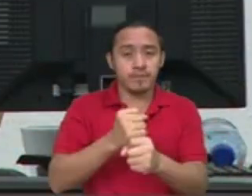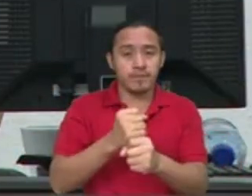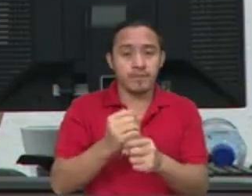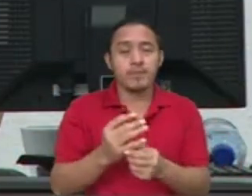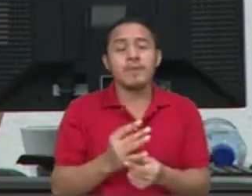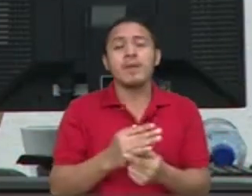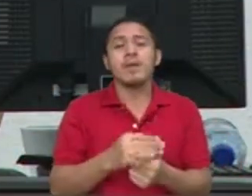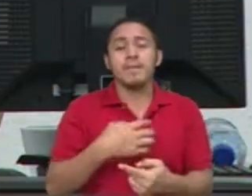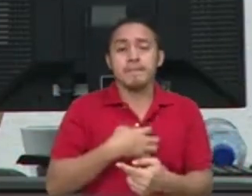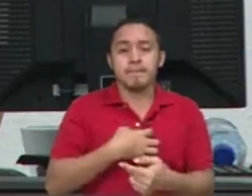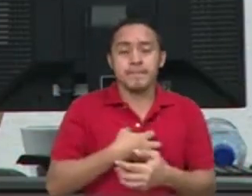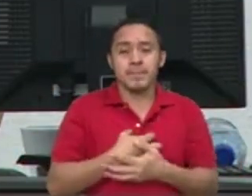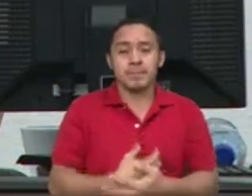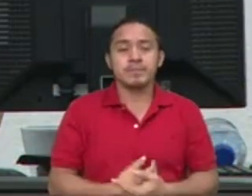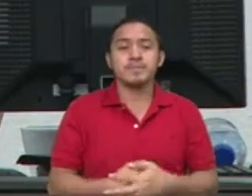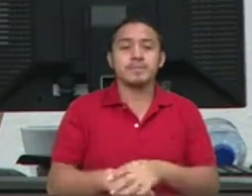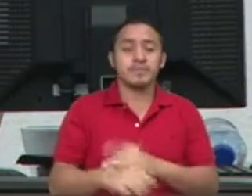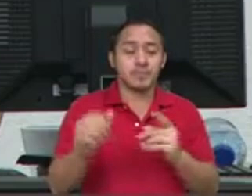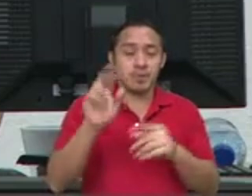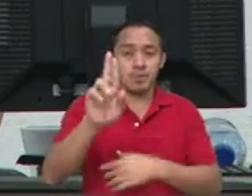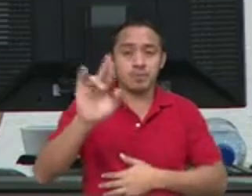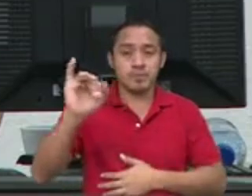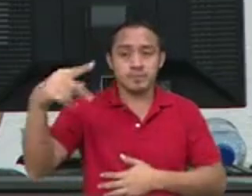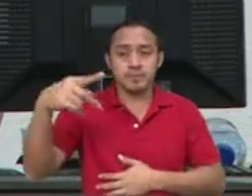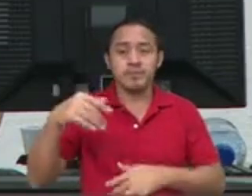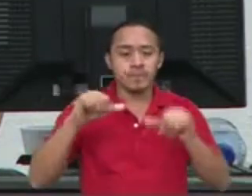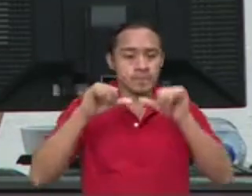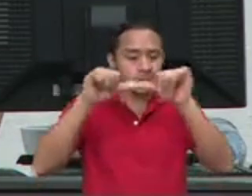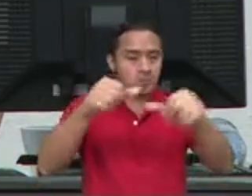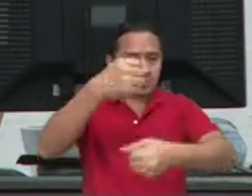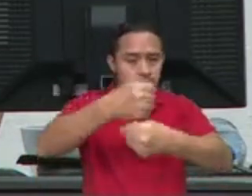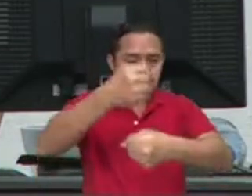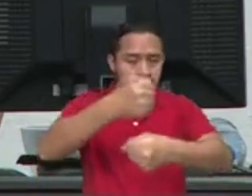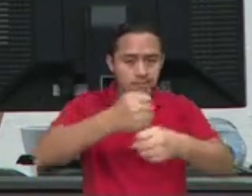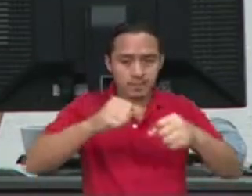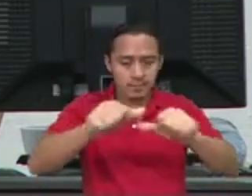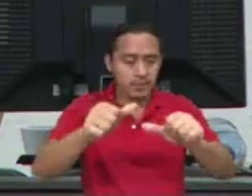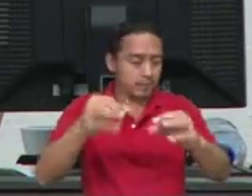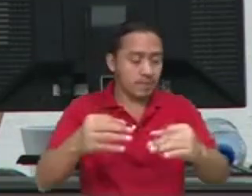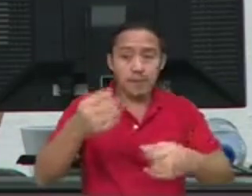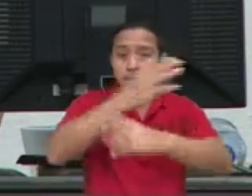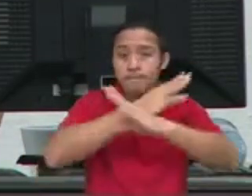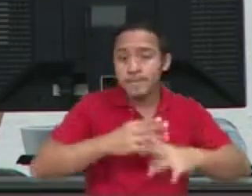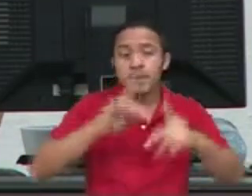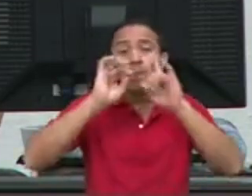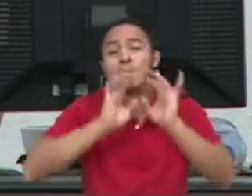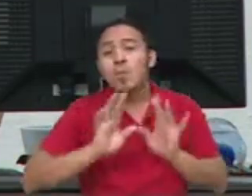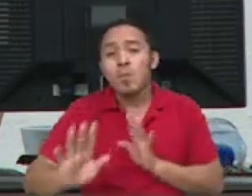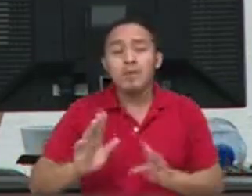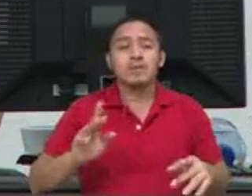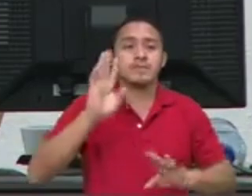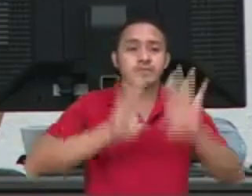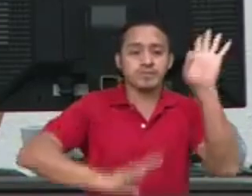la Unión Interparlamentaria, deseando que continuemos todos contribuyendo a la paz, a la seguridad, a